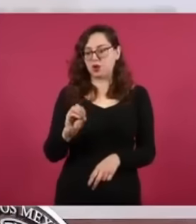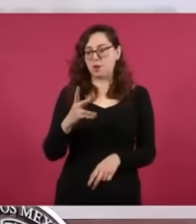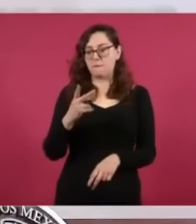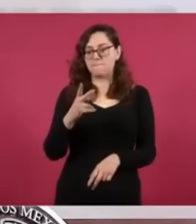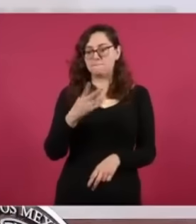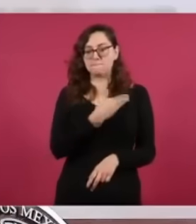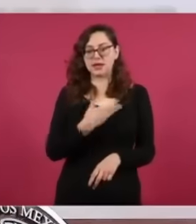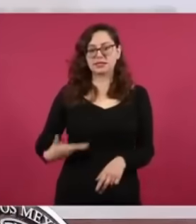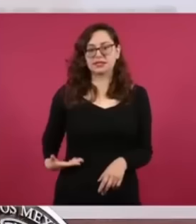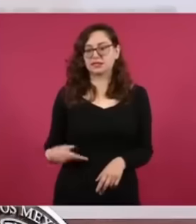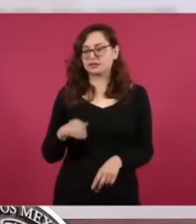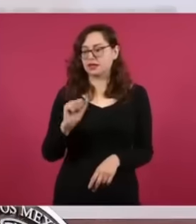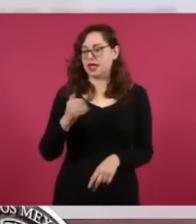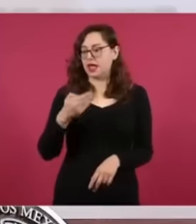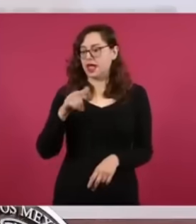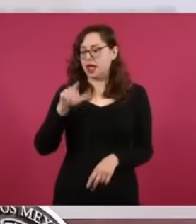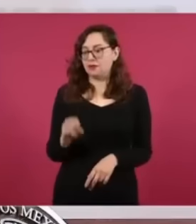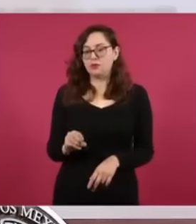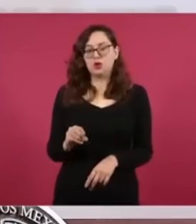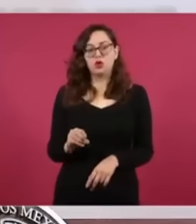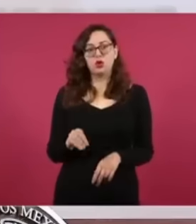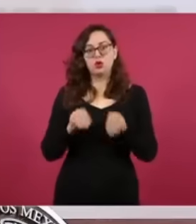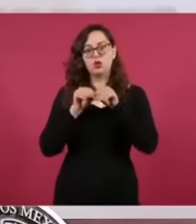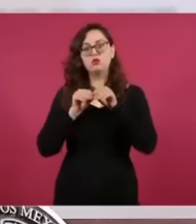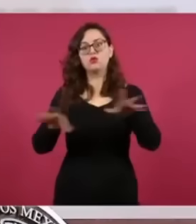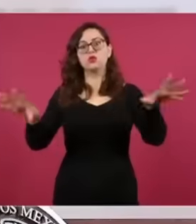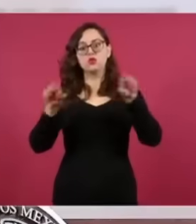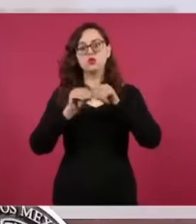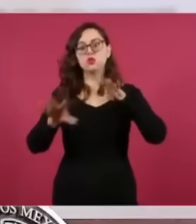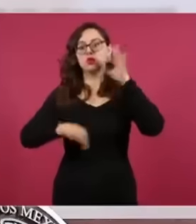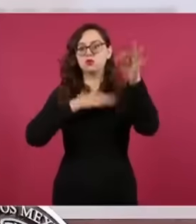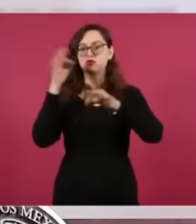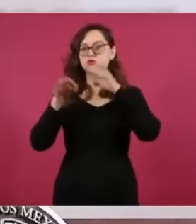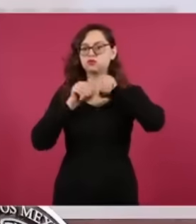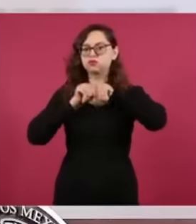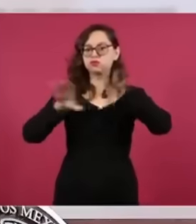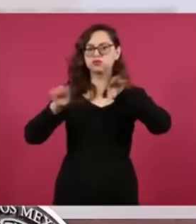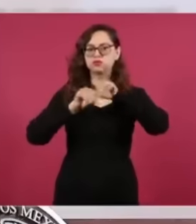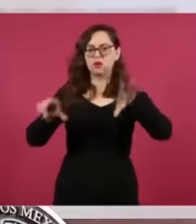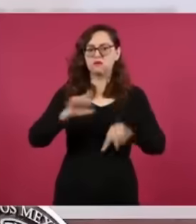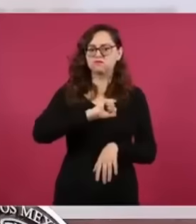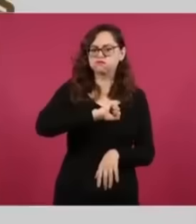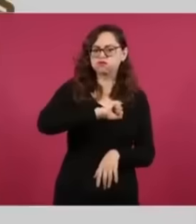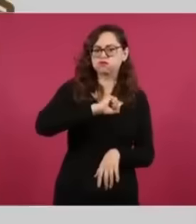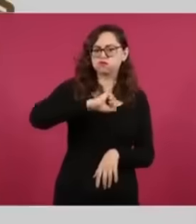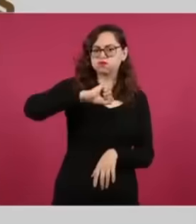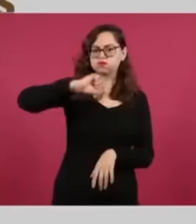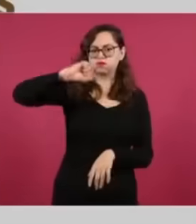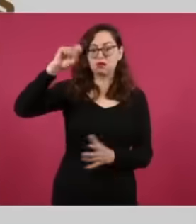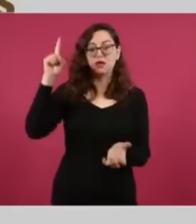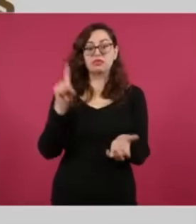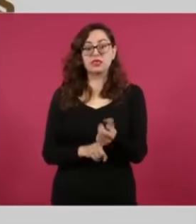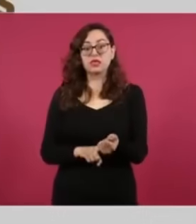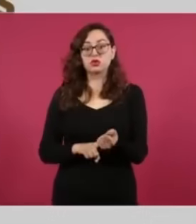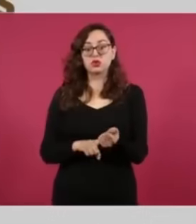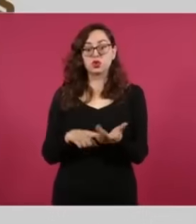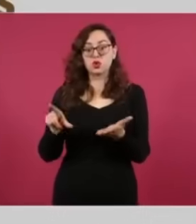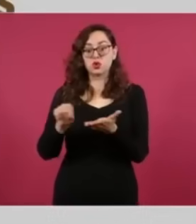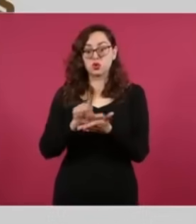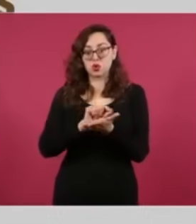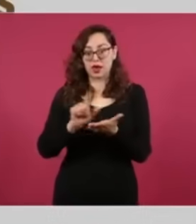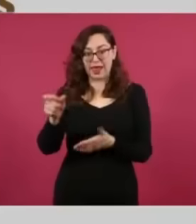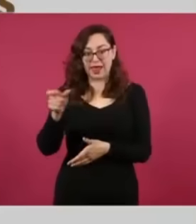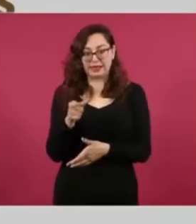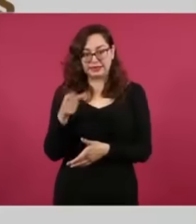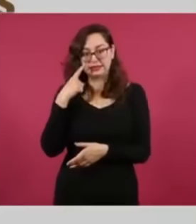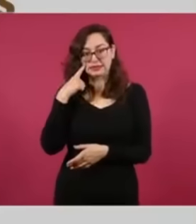AMLO, que aún hoy se mantiene como tendencia en la red social X. Hasta el martes 13